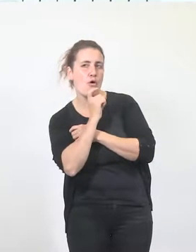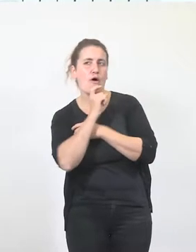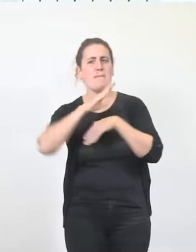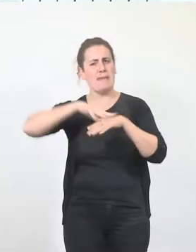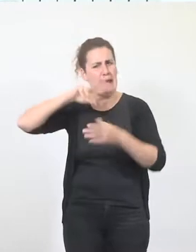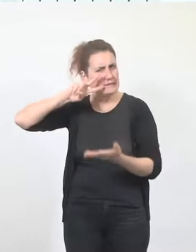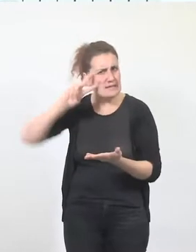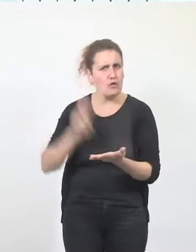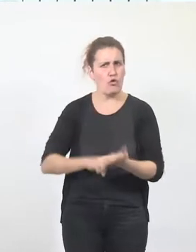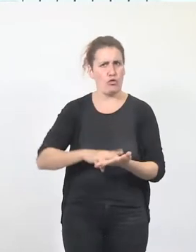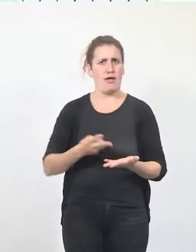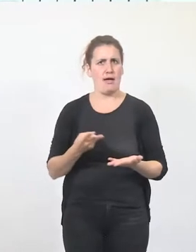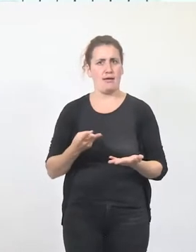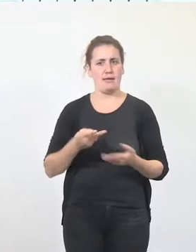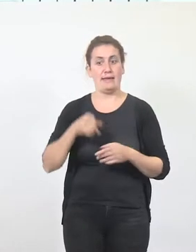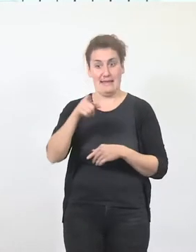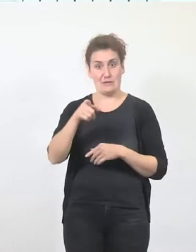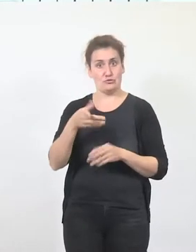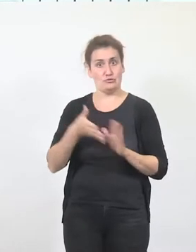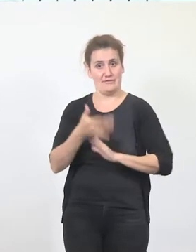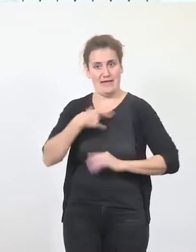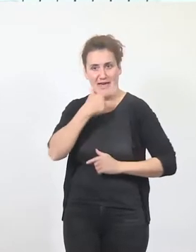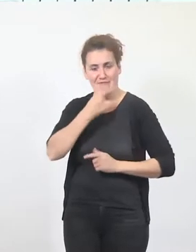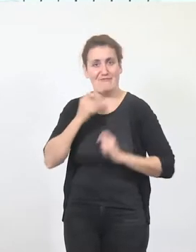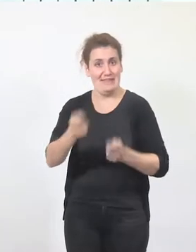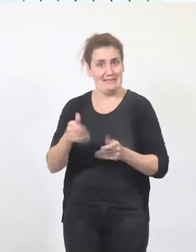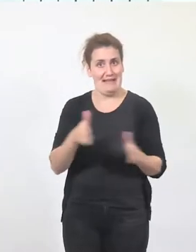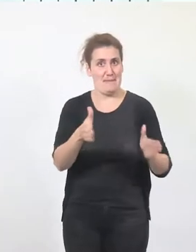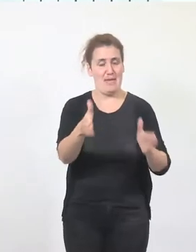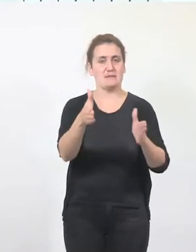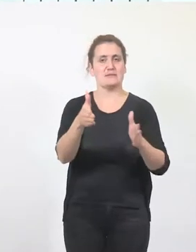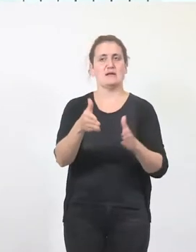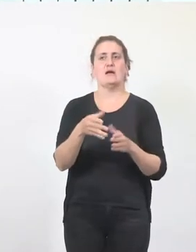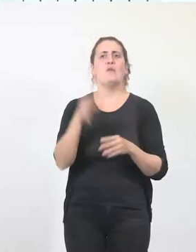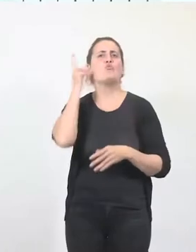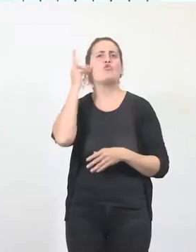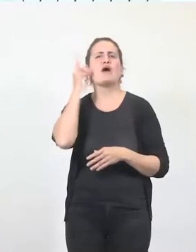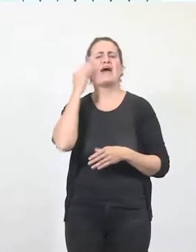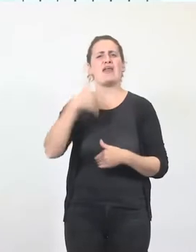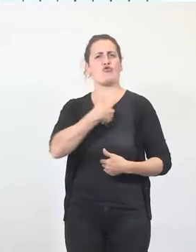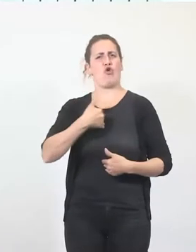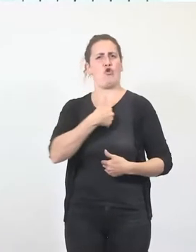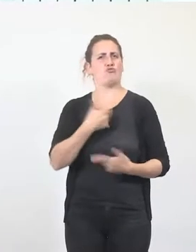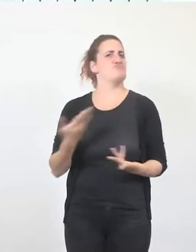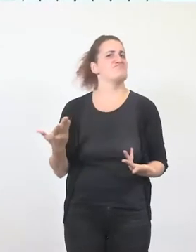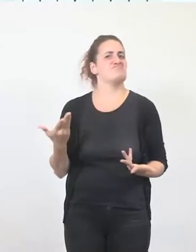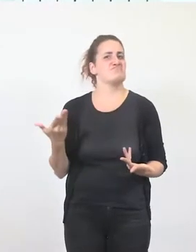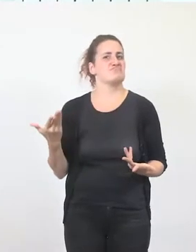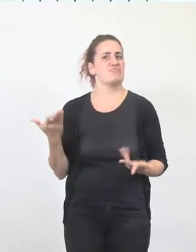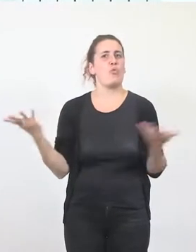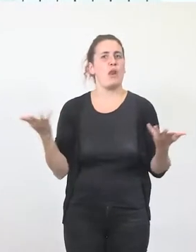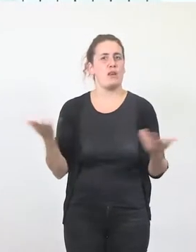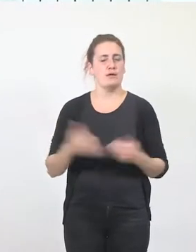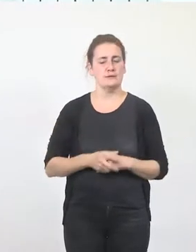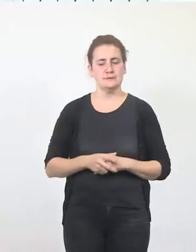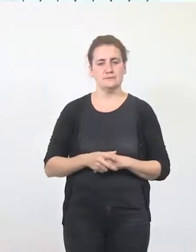que se conozca y eso facilite, ¿no?, que se den esas vías? ¿Qué papel puede tener la